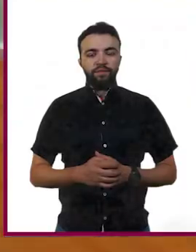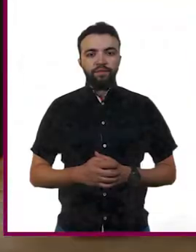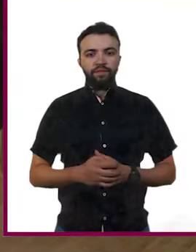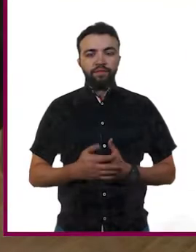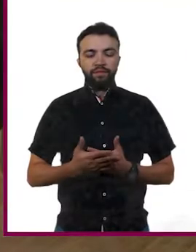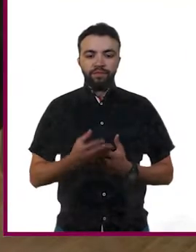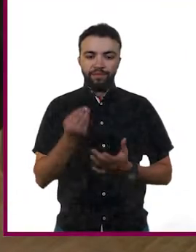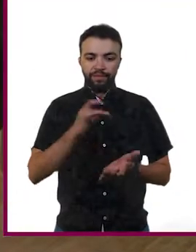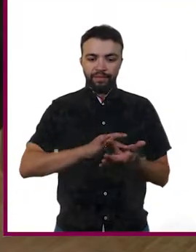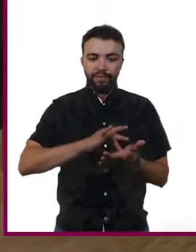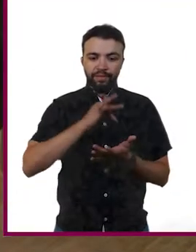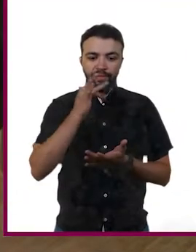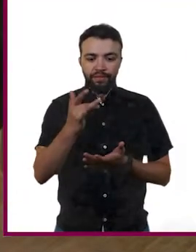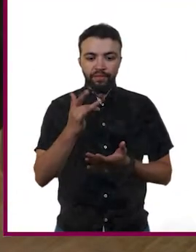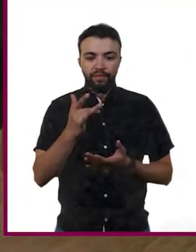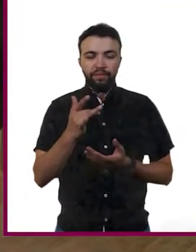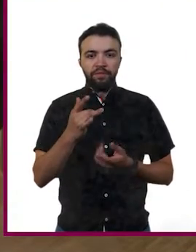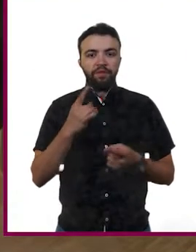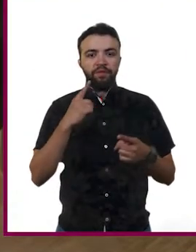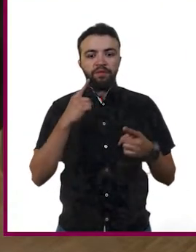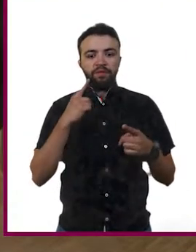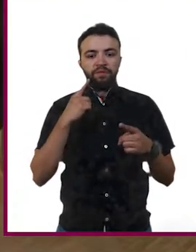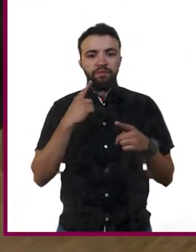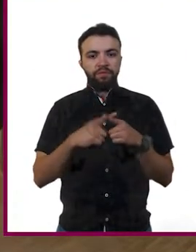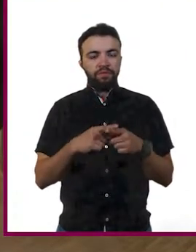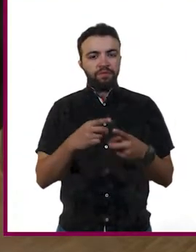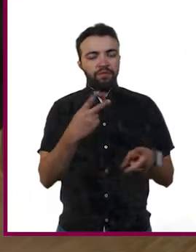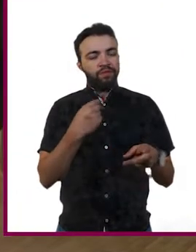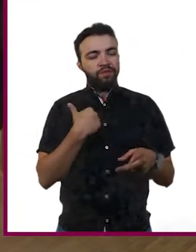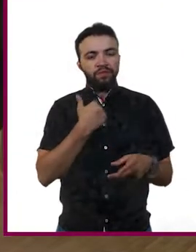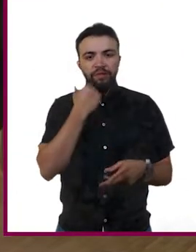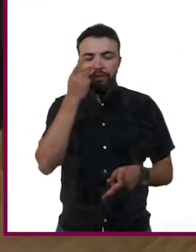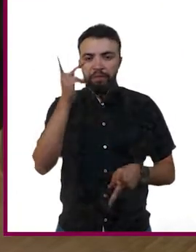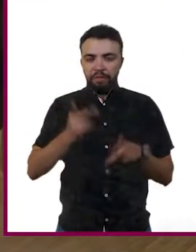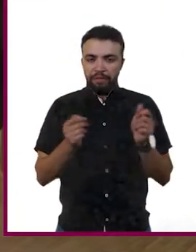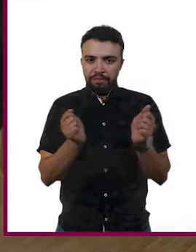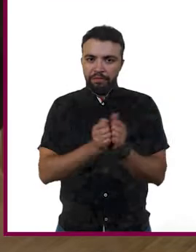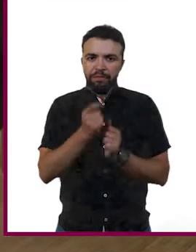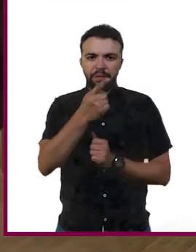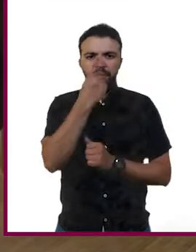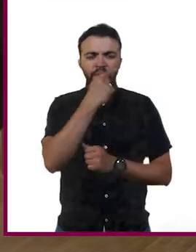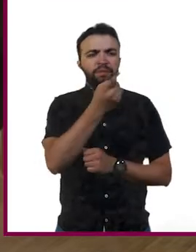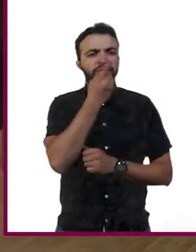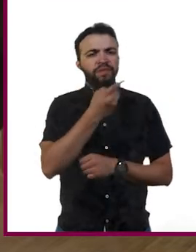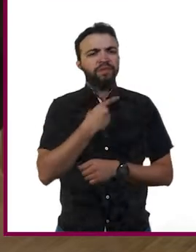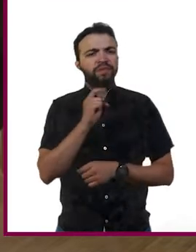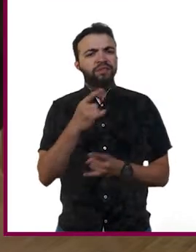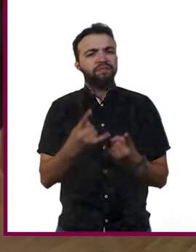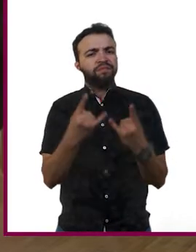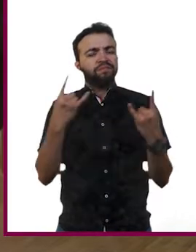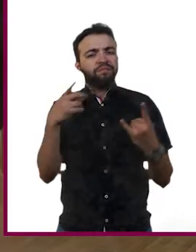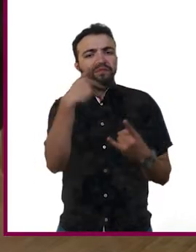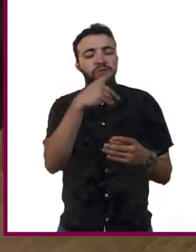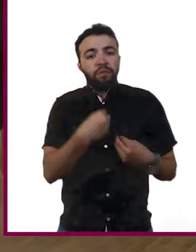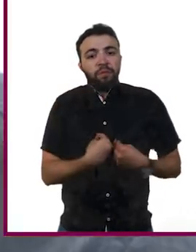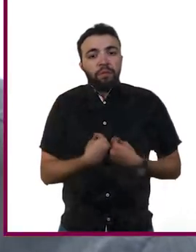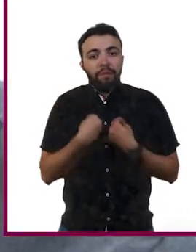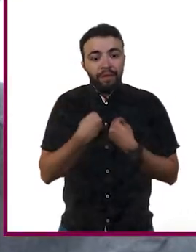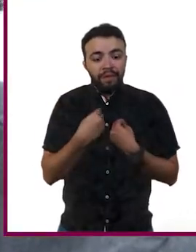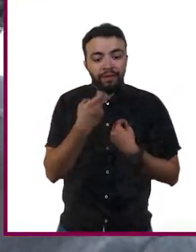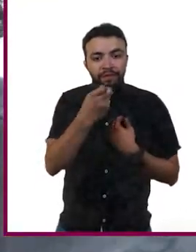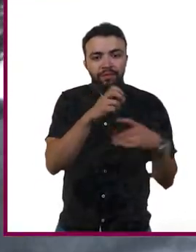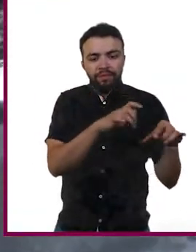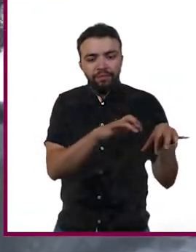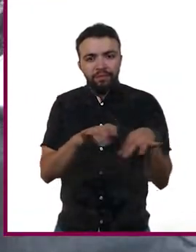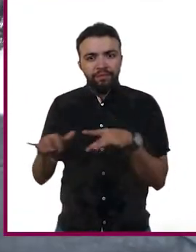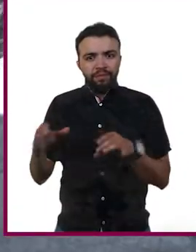Pues muchas gracias, Santiago, La verdad teníamos muchas ganas de platicar contigo para que nos cuentes un poco de tu vida, de los clavecines, de la